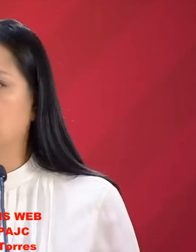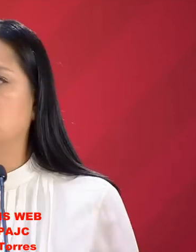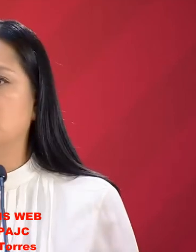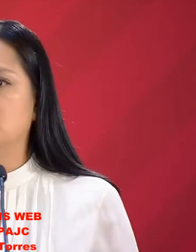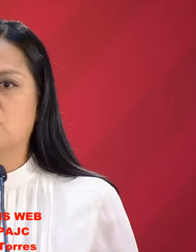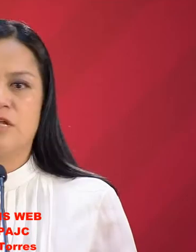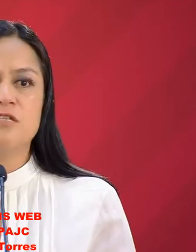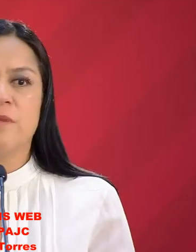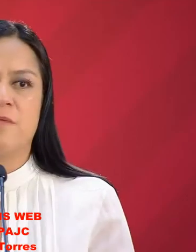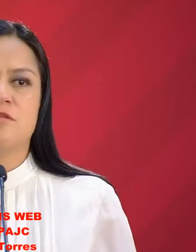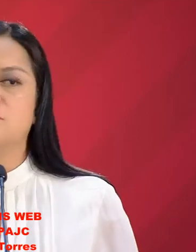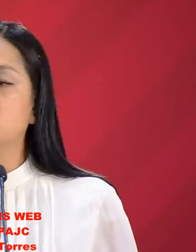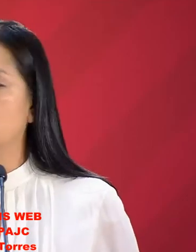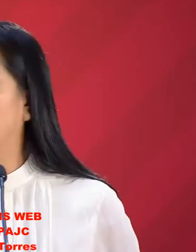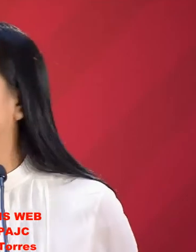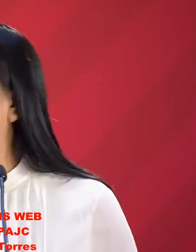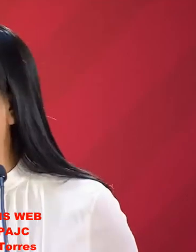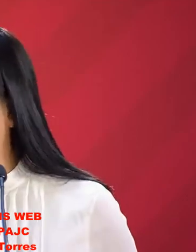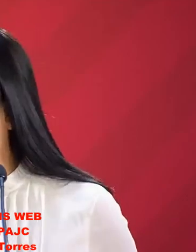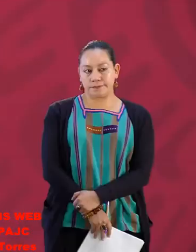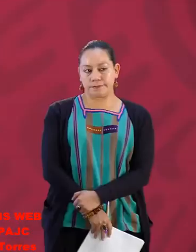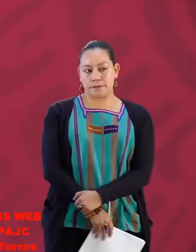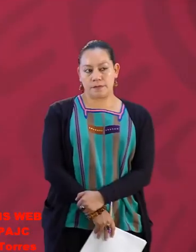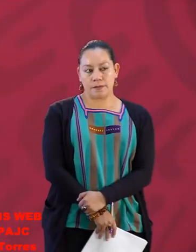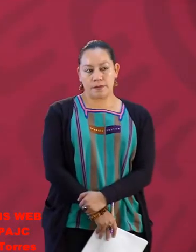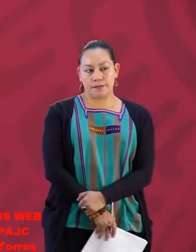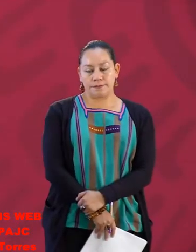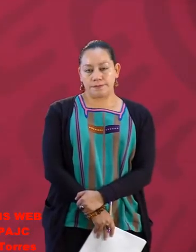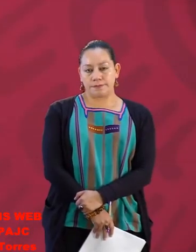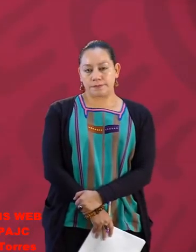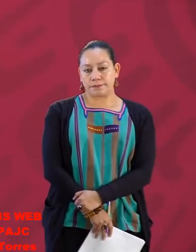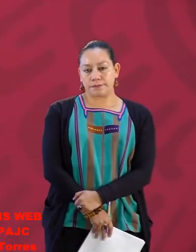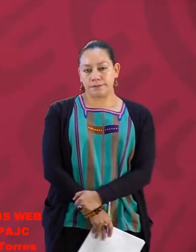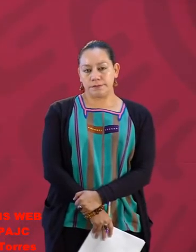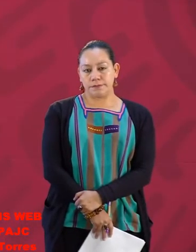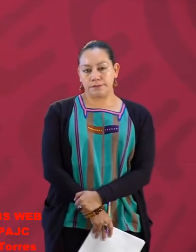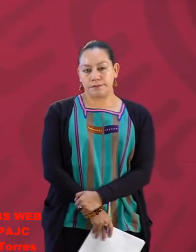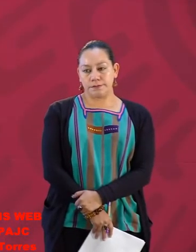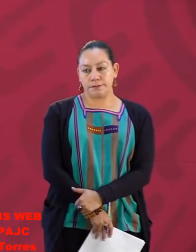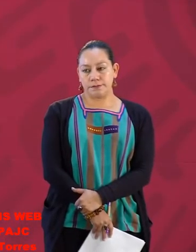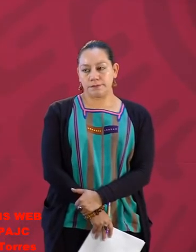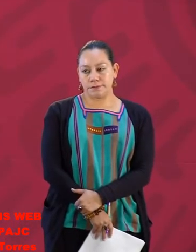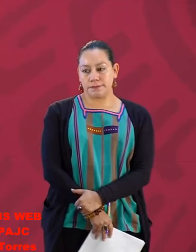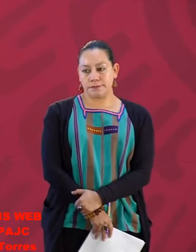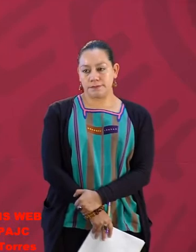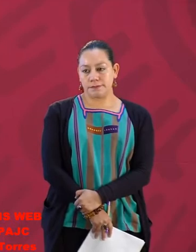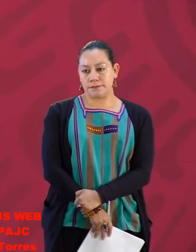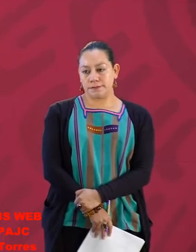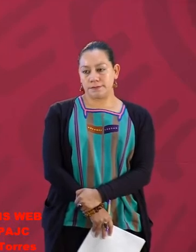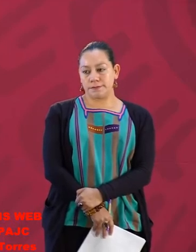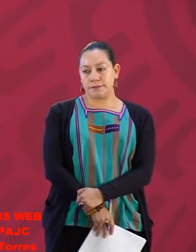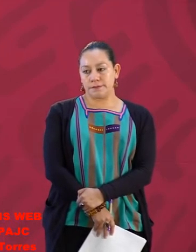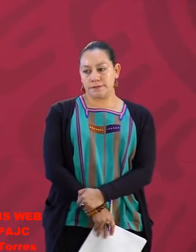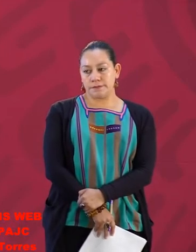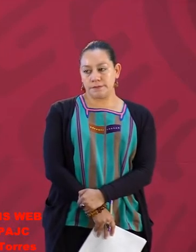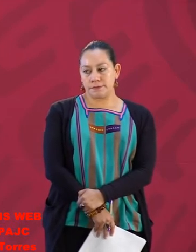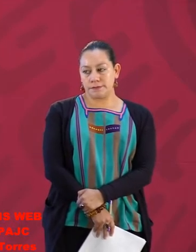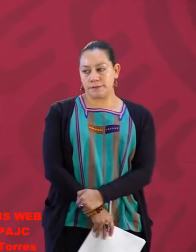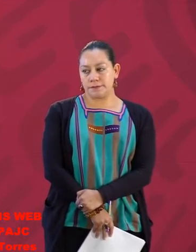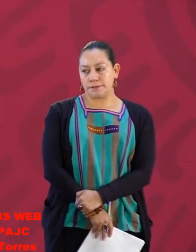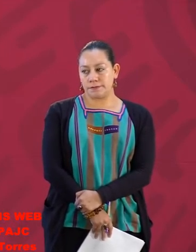no tenemos las facultades para emitir un certificado de educación básica. De tal manera que por eso tomamos